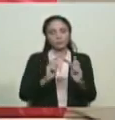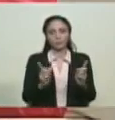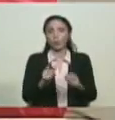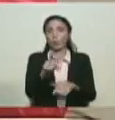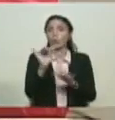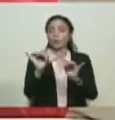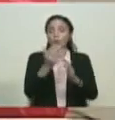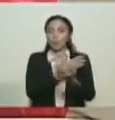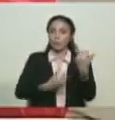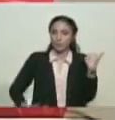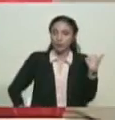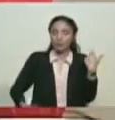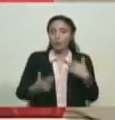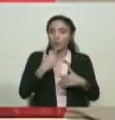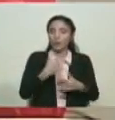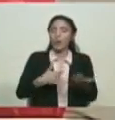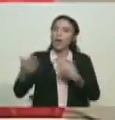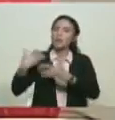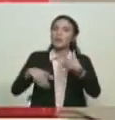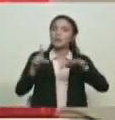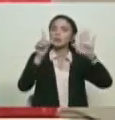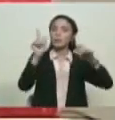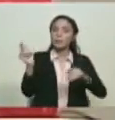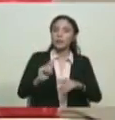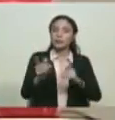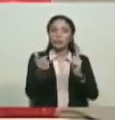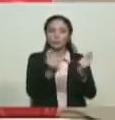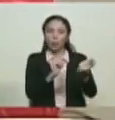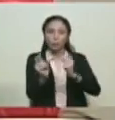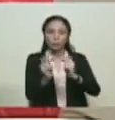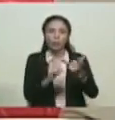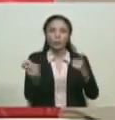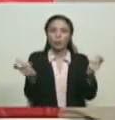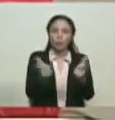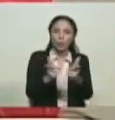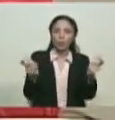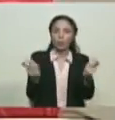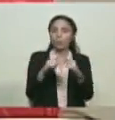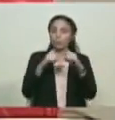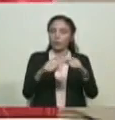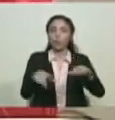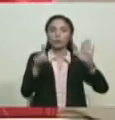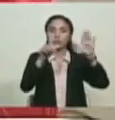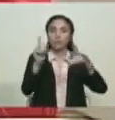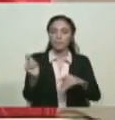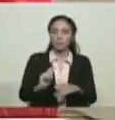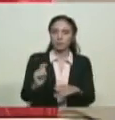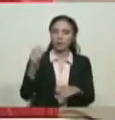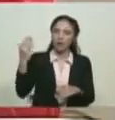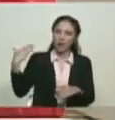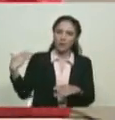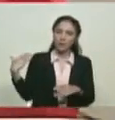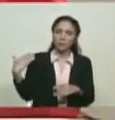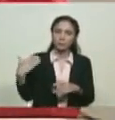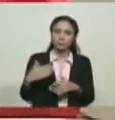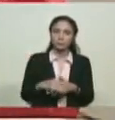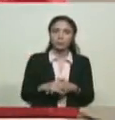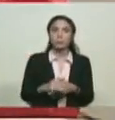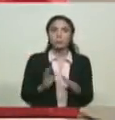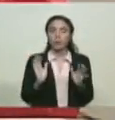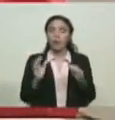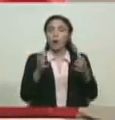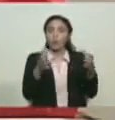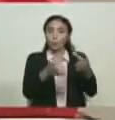la vez pasada fueron seis meses de discusión eso tuvo un un buen saldo organizativo